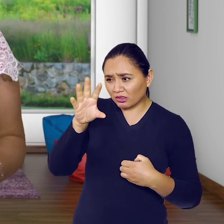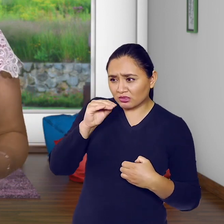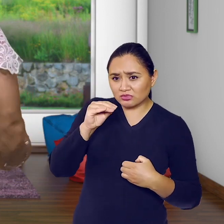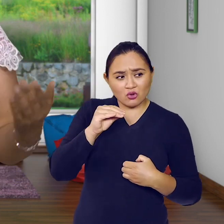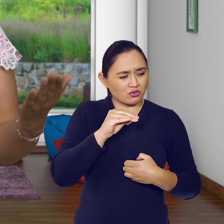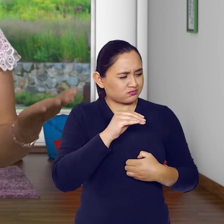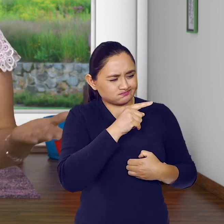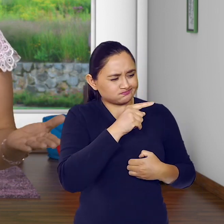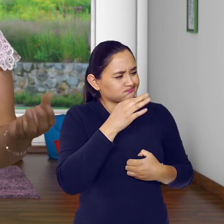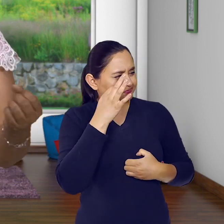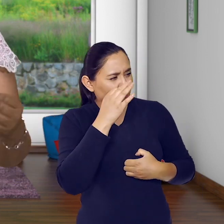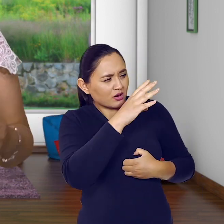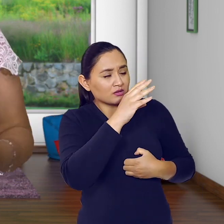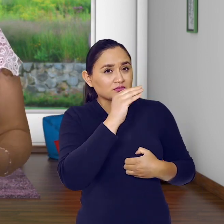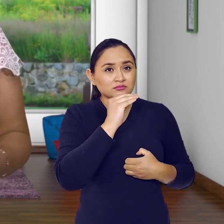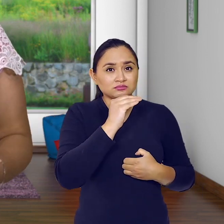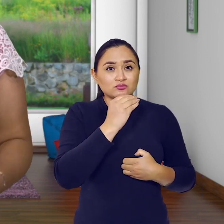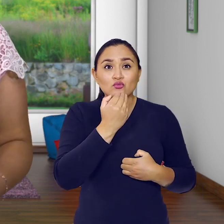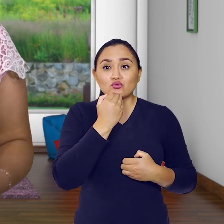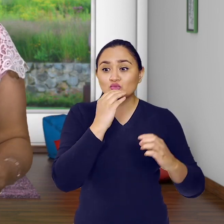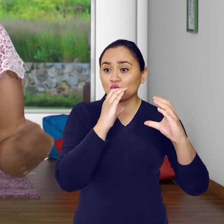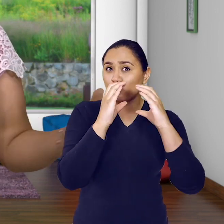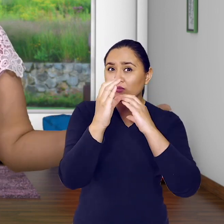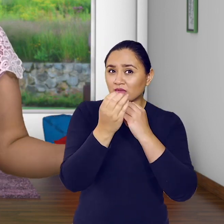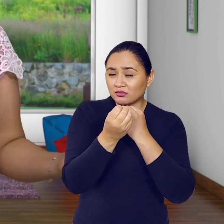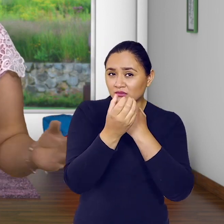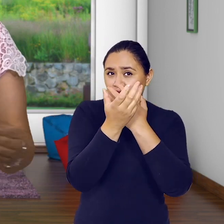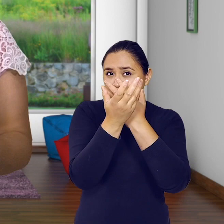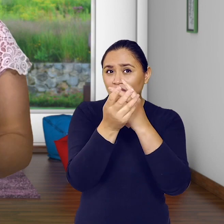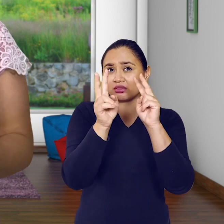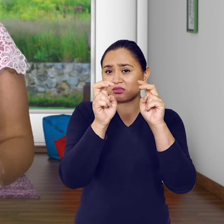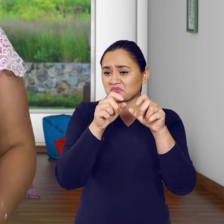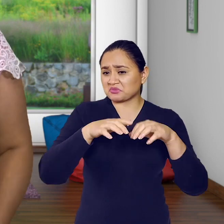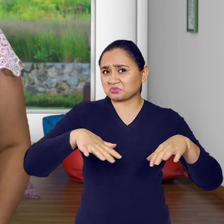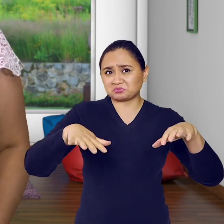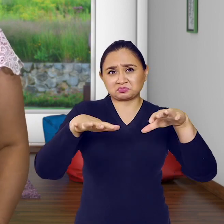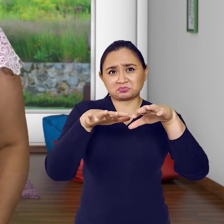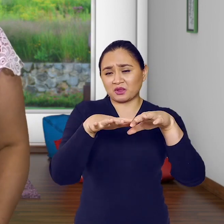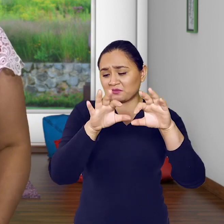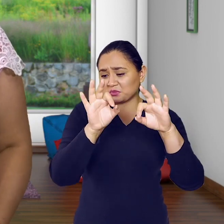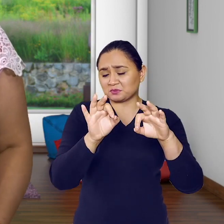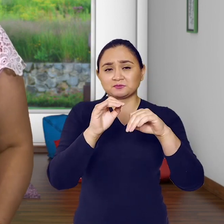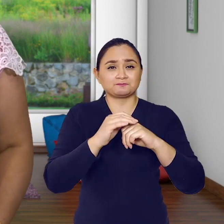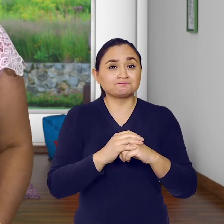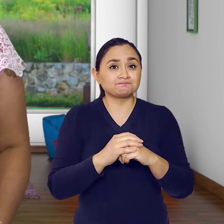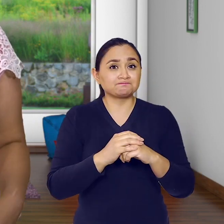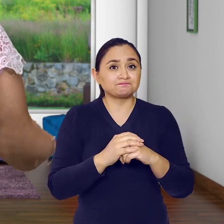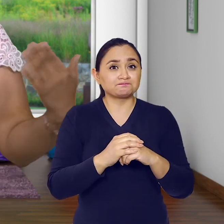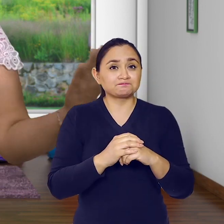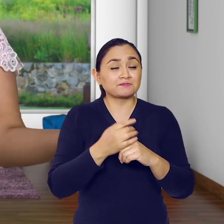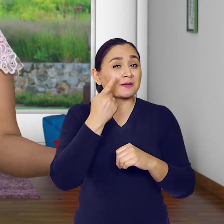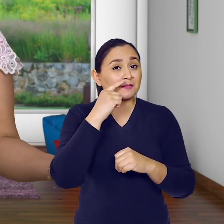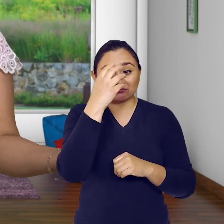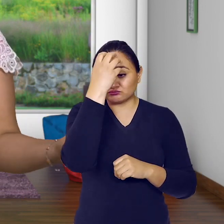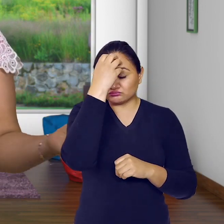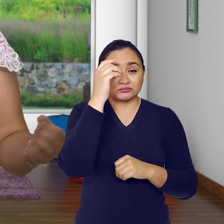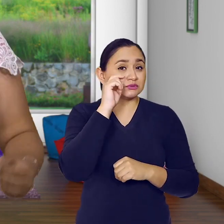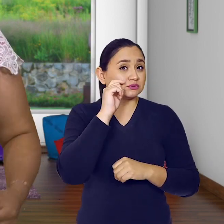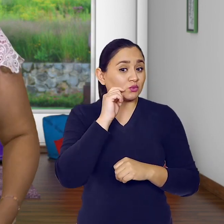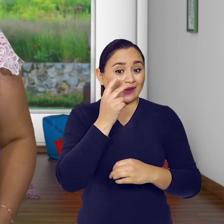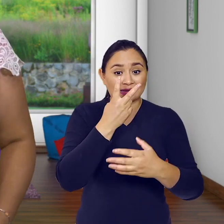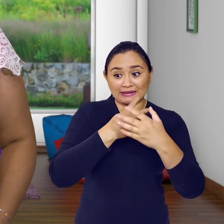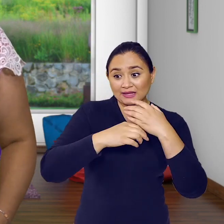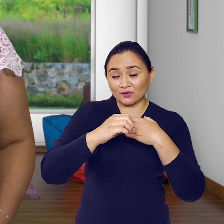hombre, cómo nos comunicamos y nos expresamos en un contexto determinado. Para educar en sexualidad a nuestras hijas e